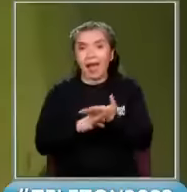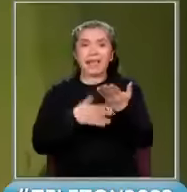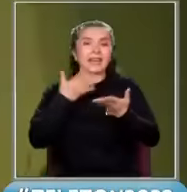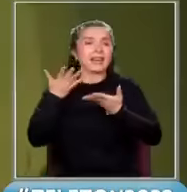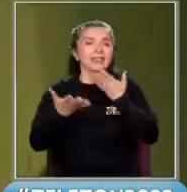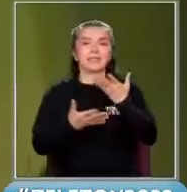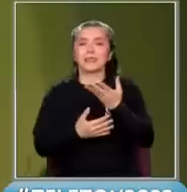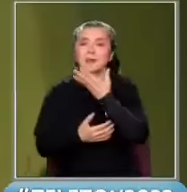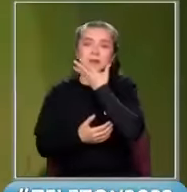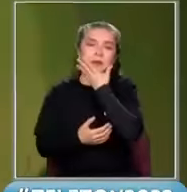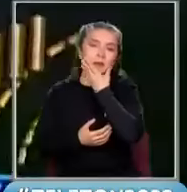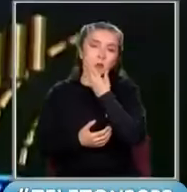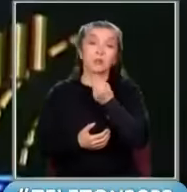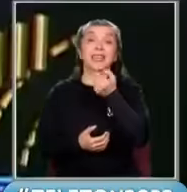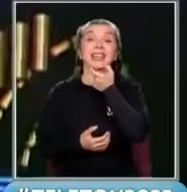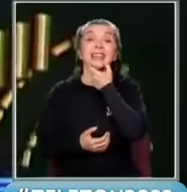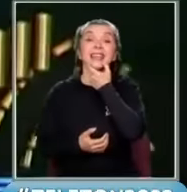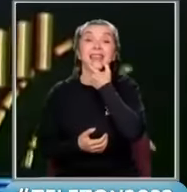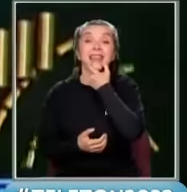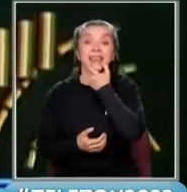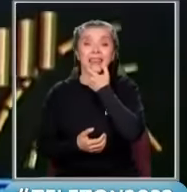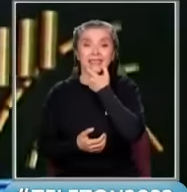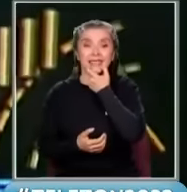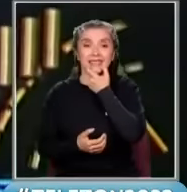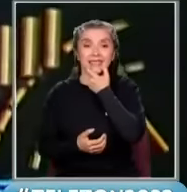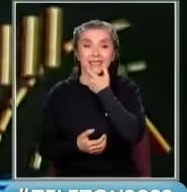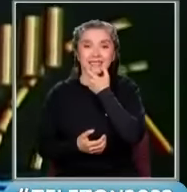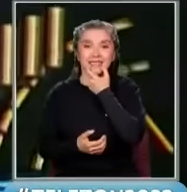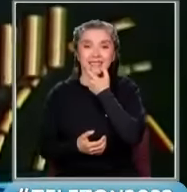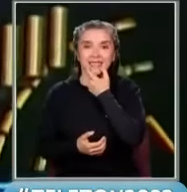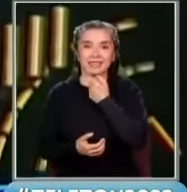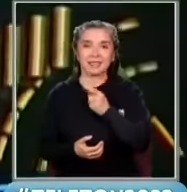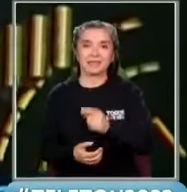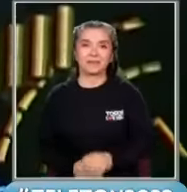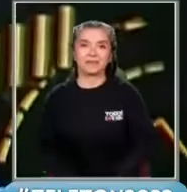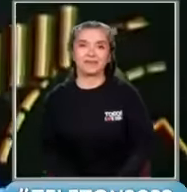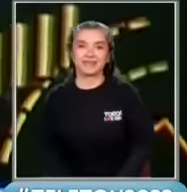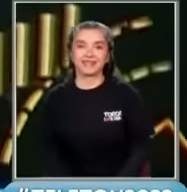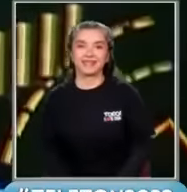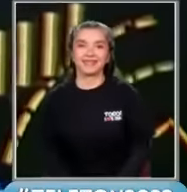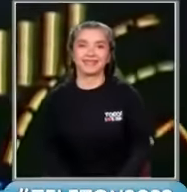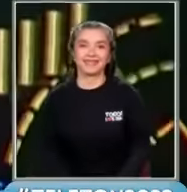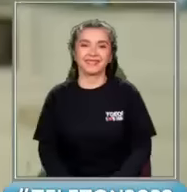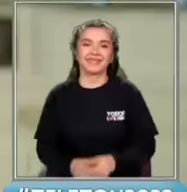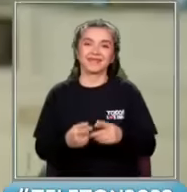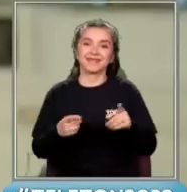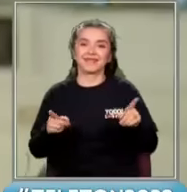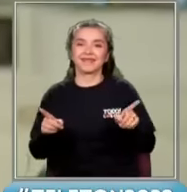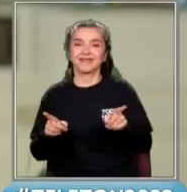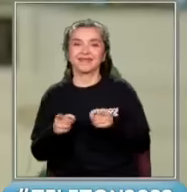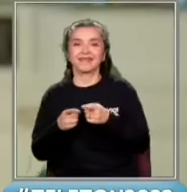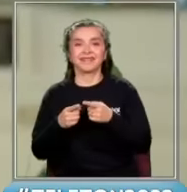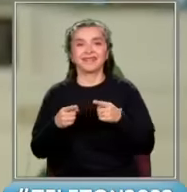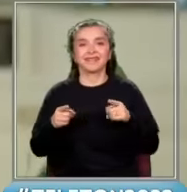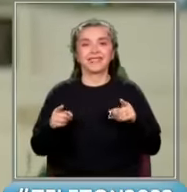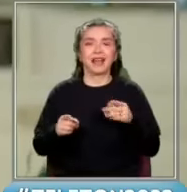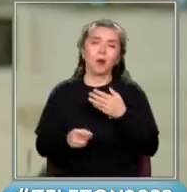se llama Anything for You. And I do anything for you. Qué